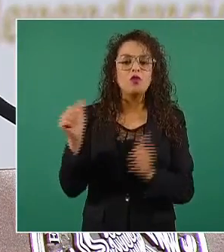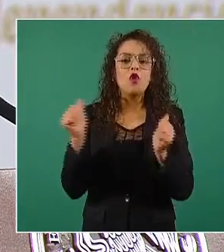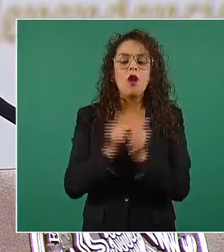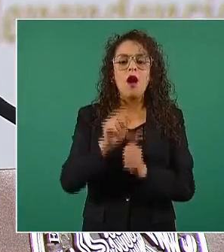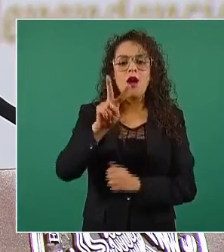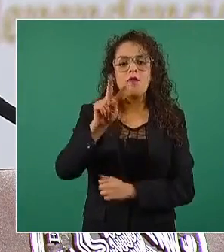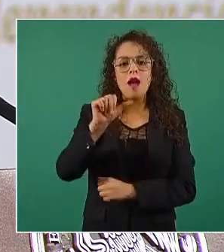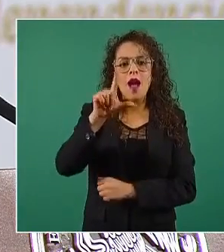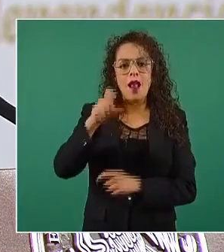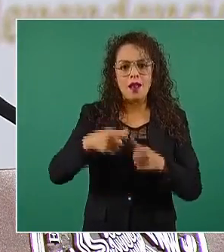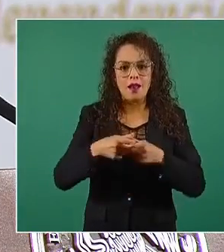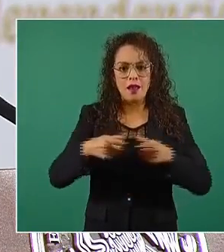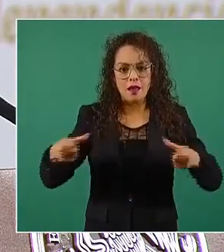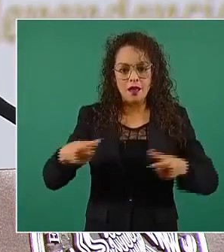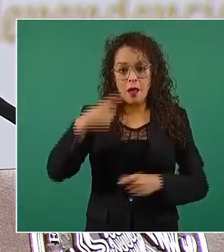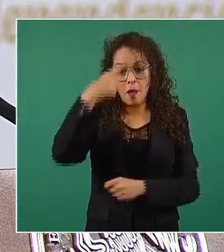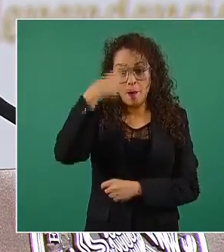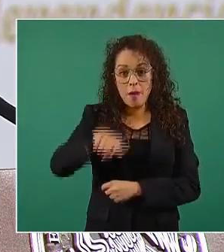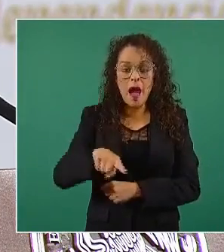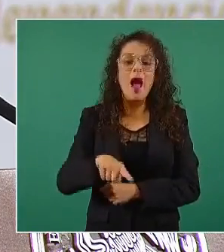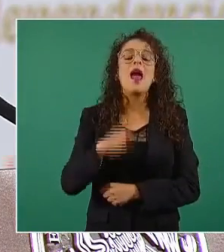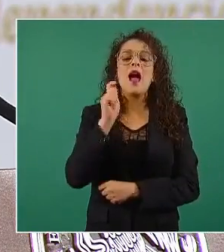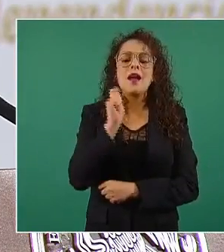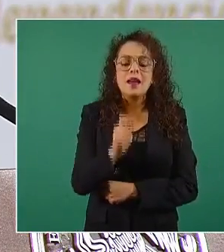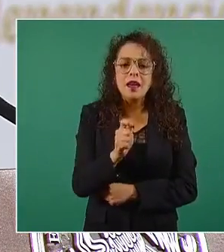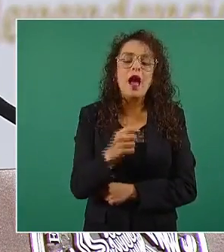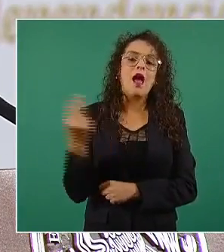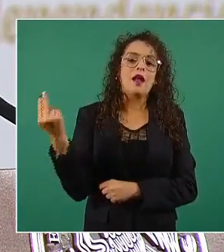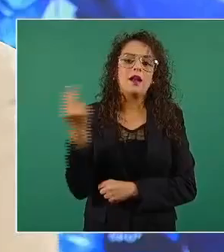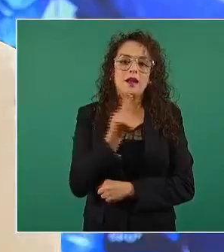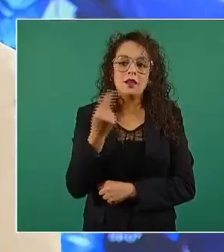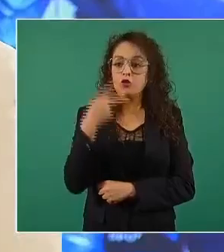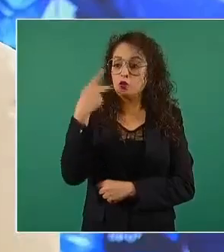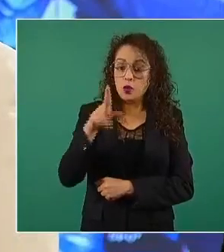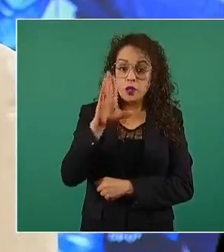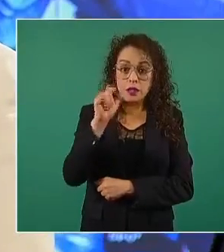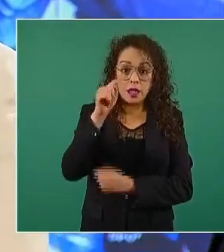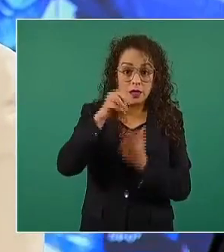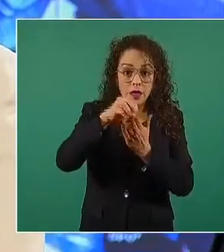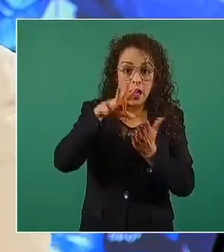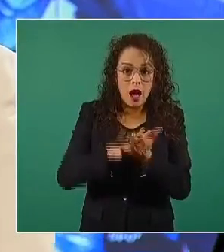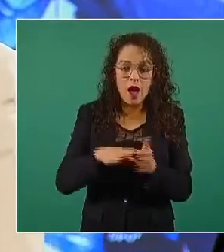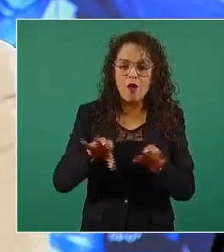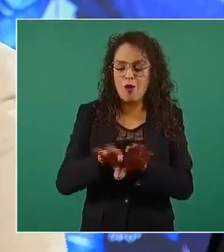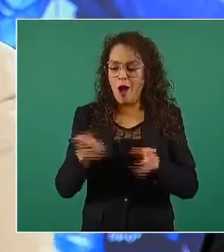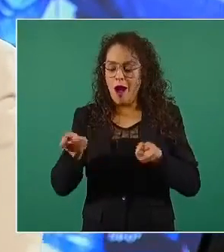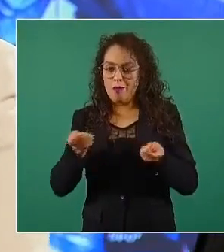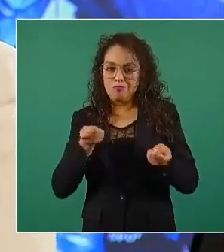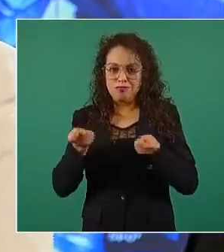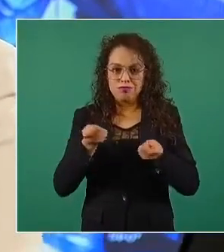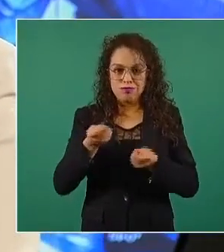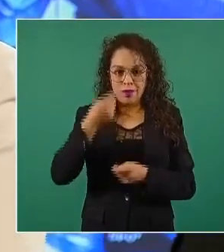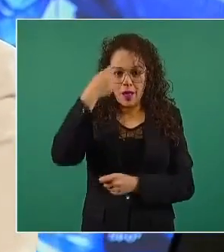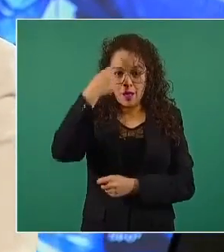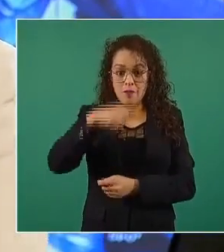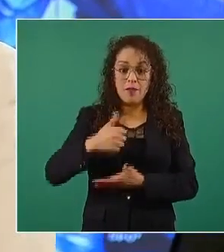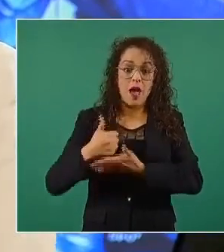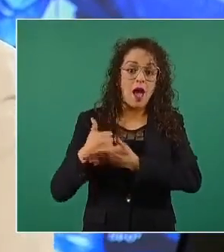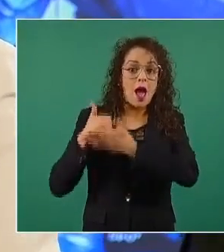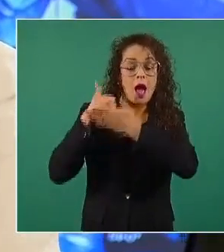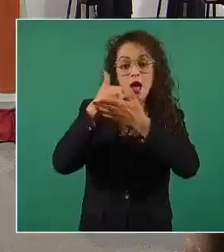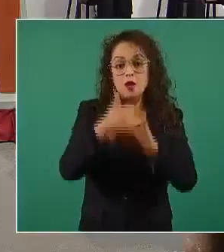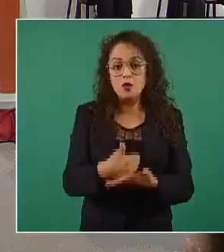llevar el control de las citas y todo el subsidio que se entregue tenga un soporte y